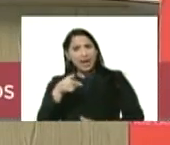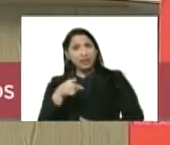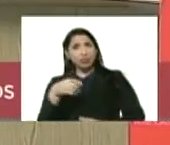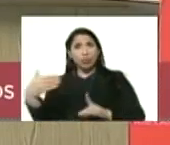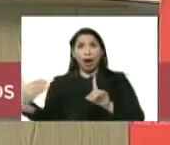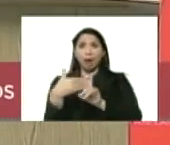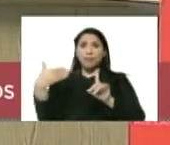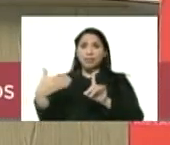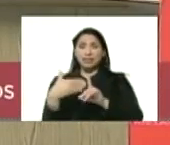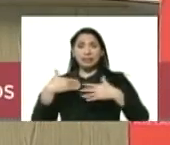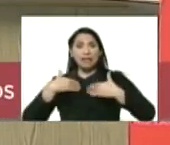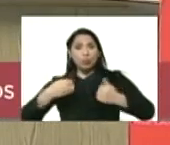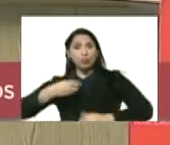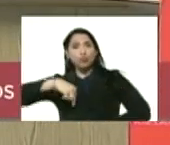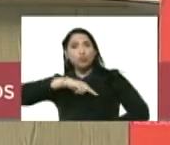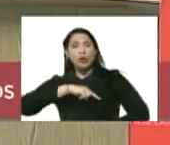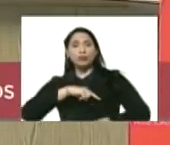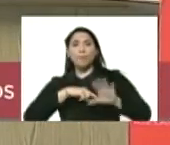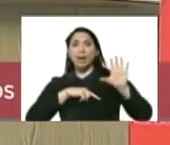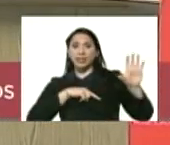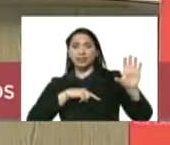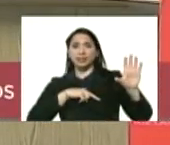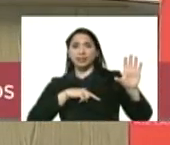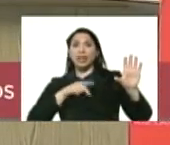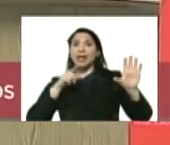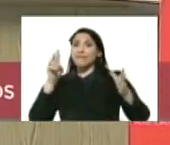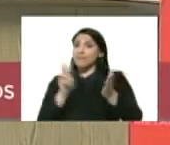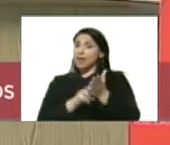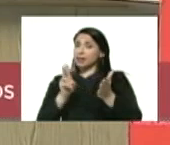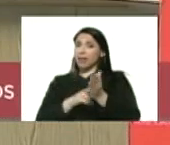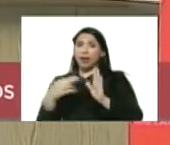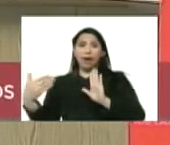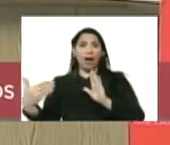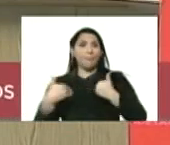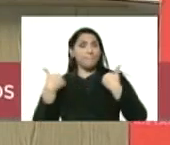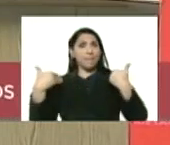amenaza sanitaria para nuestra región, una verdadera amenaza.